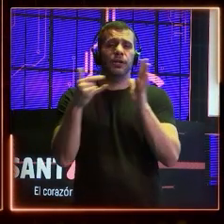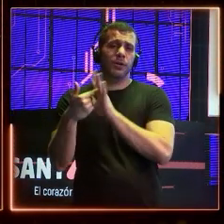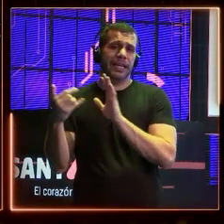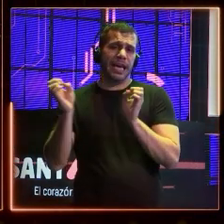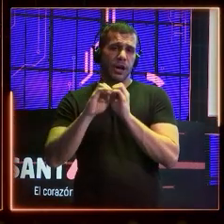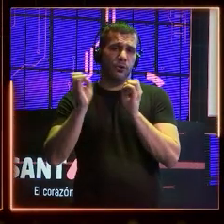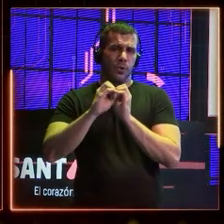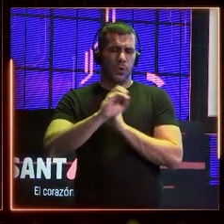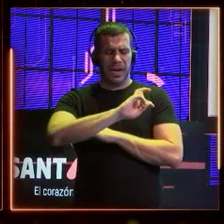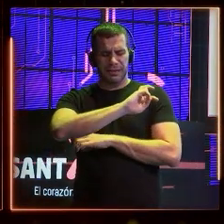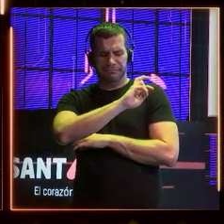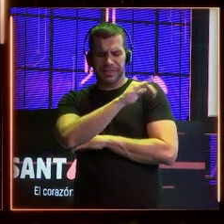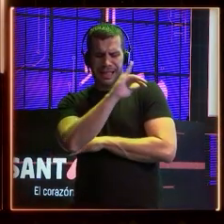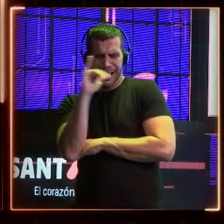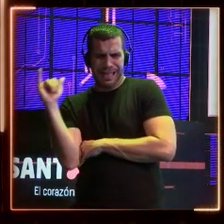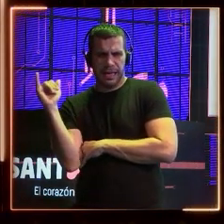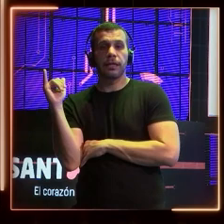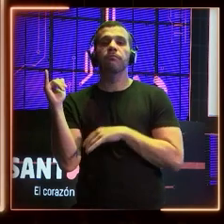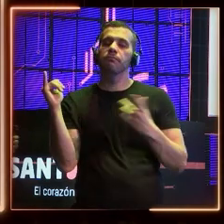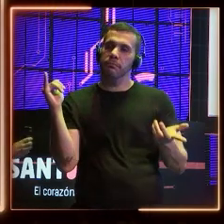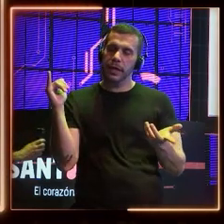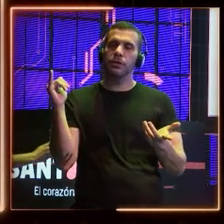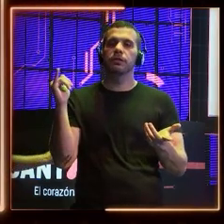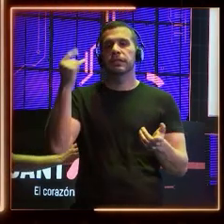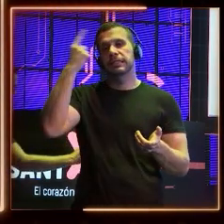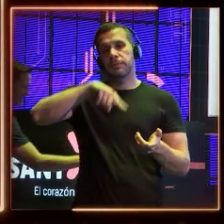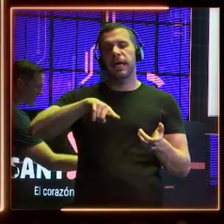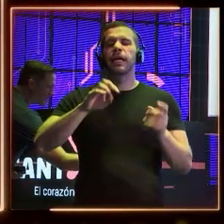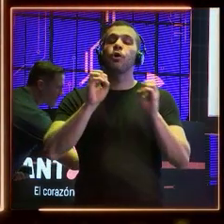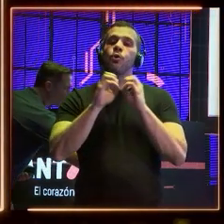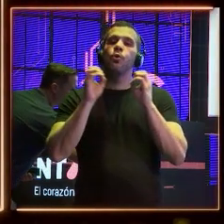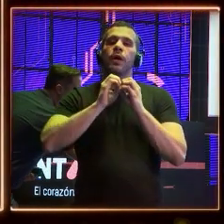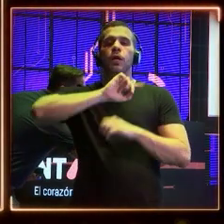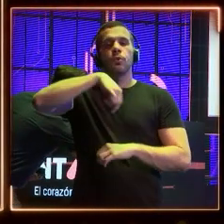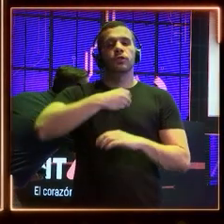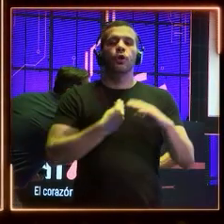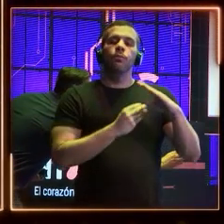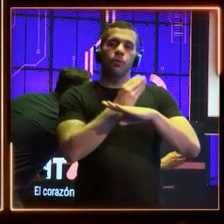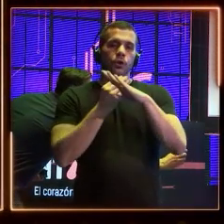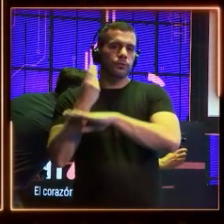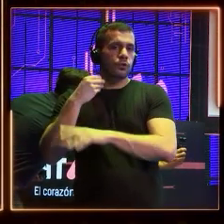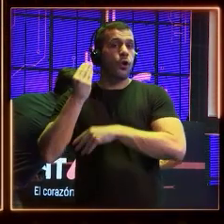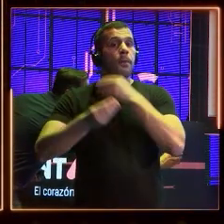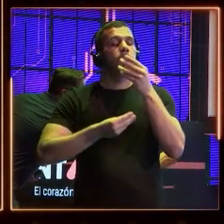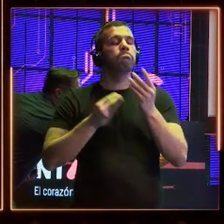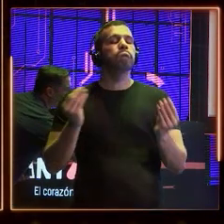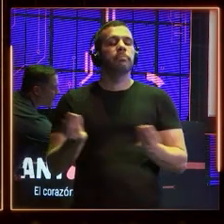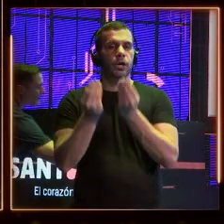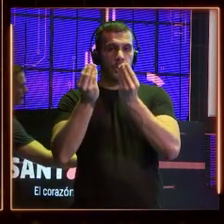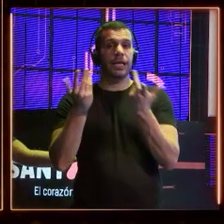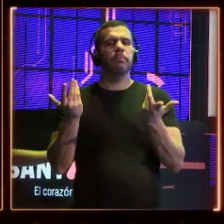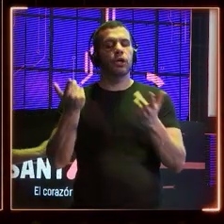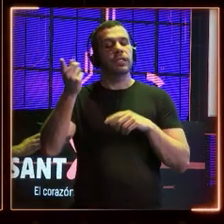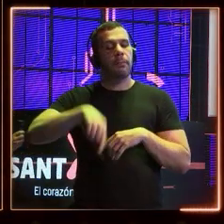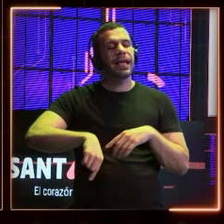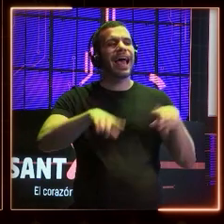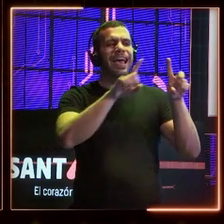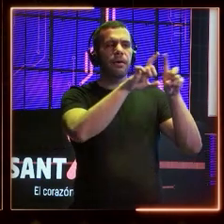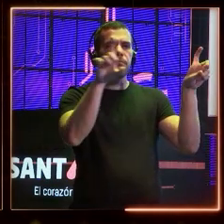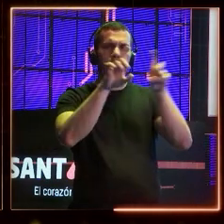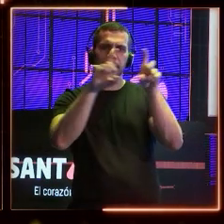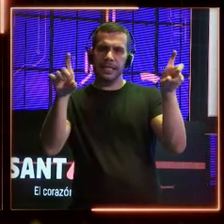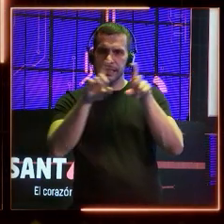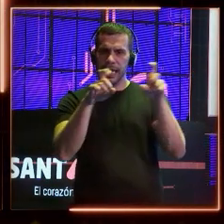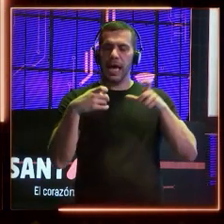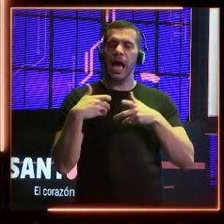pero que sepáis que todas estas tecnologías están ayudando a Google a que nuestros productos sean mejores pero más interesante están ayudando a las empresas a que